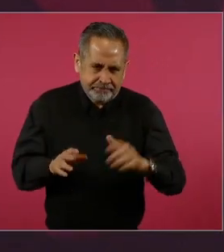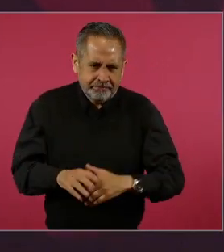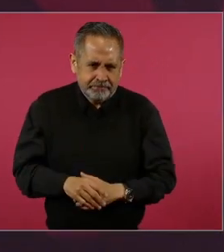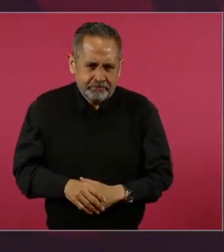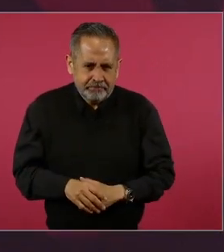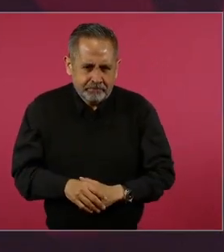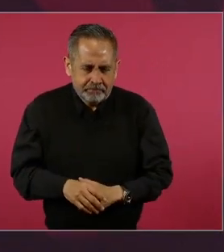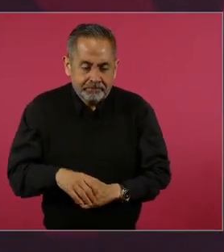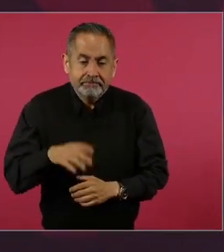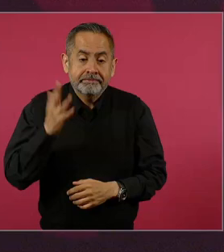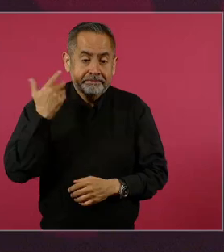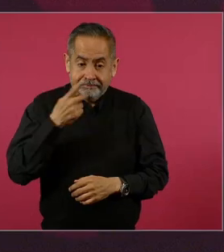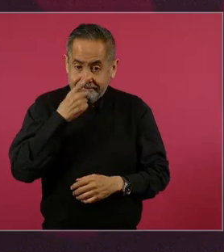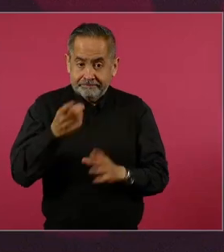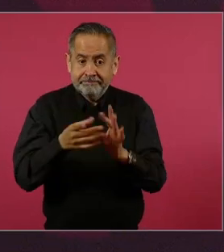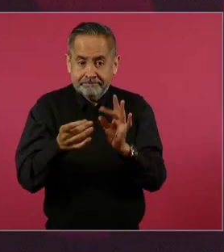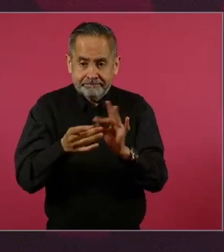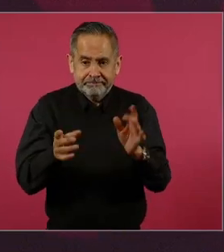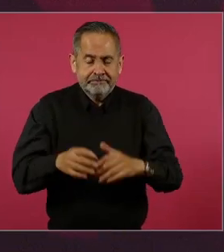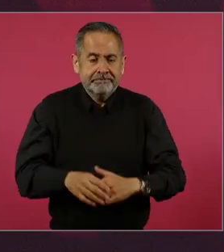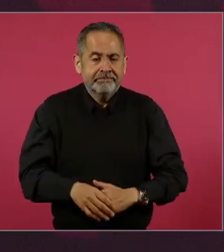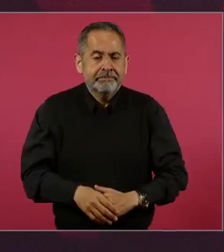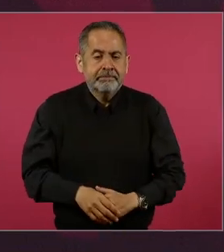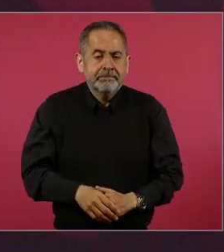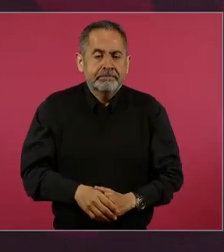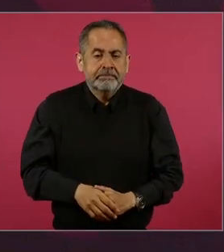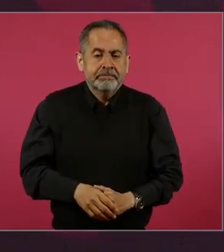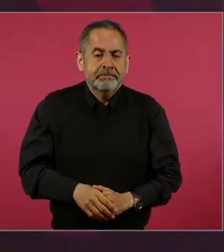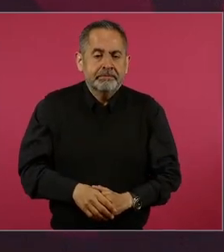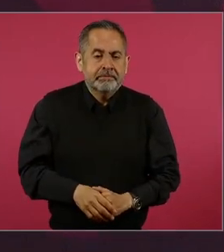Ya dije que